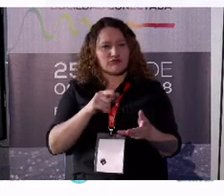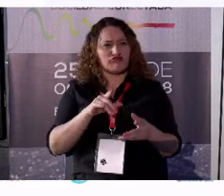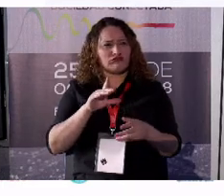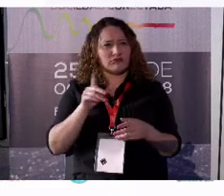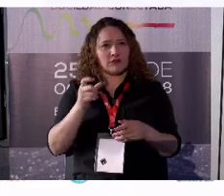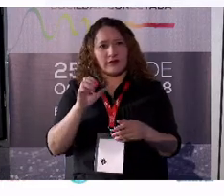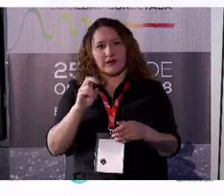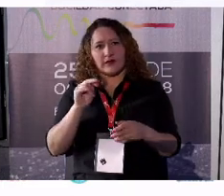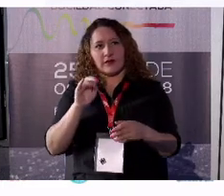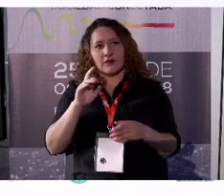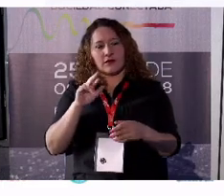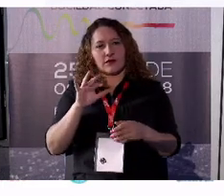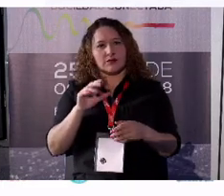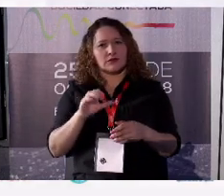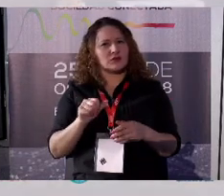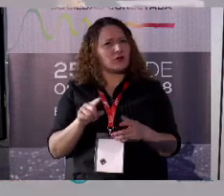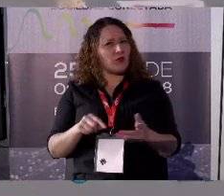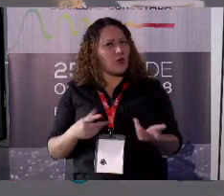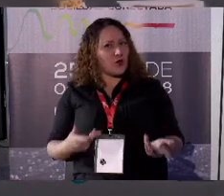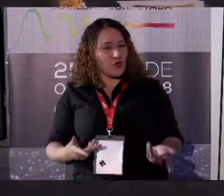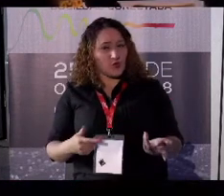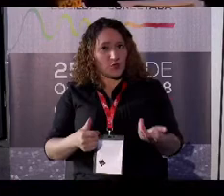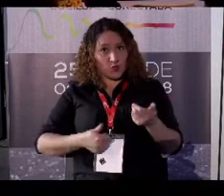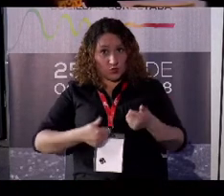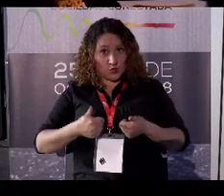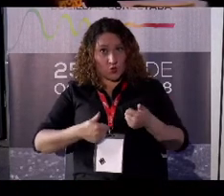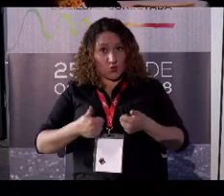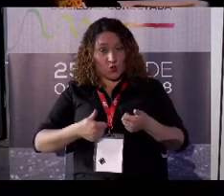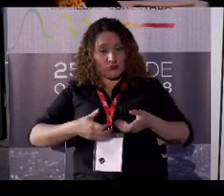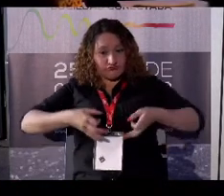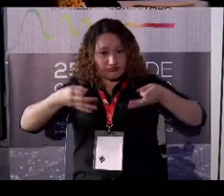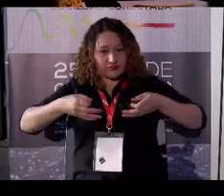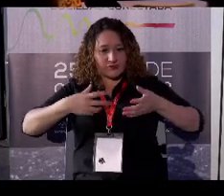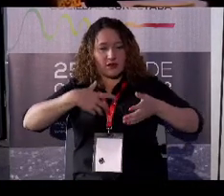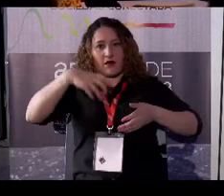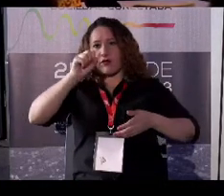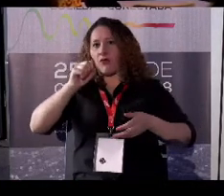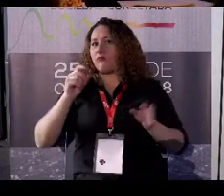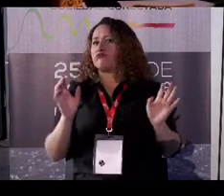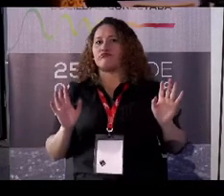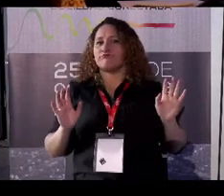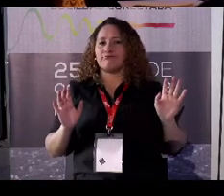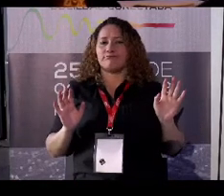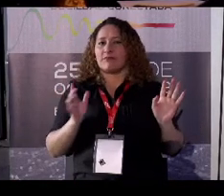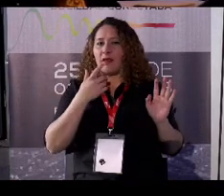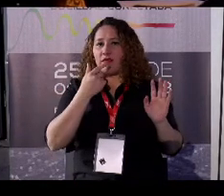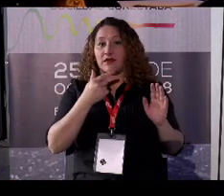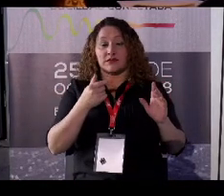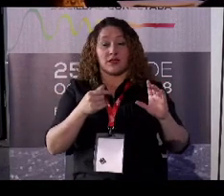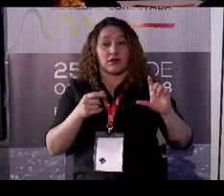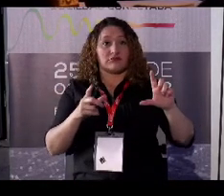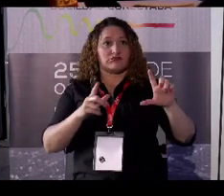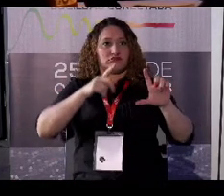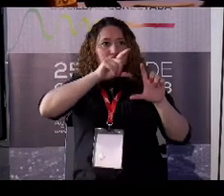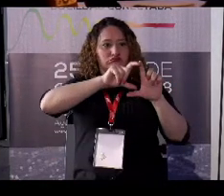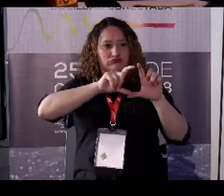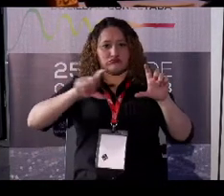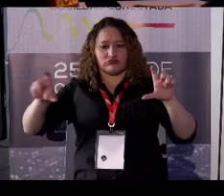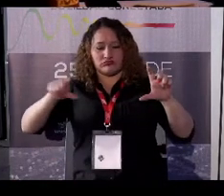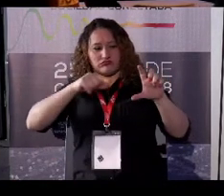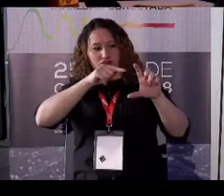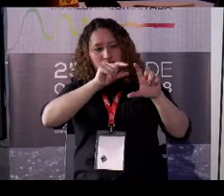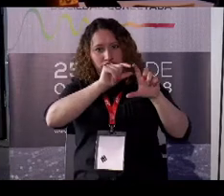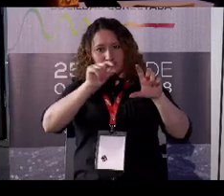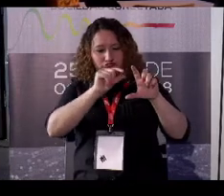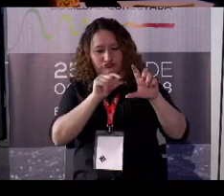está diciendo cuál banda específica se ganó, sino que se ganó una banda dentro de un grupo de bandas. Ahora, si usted